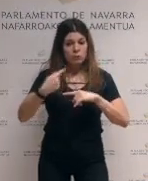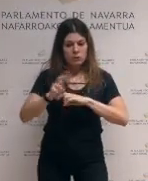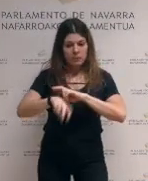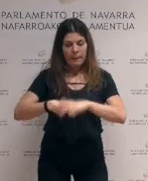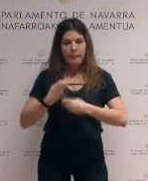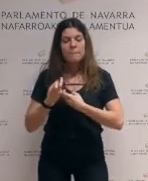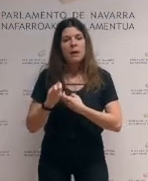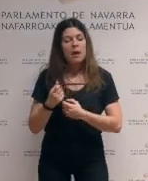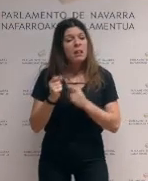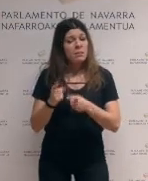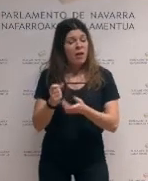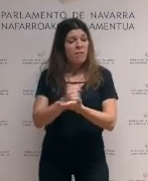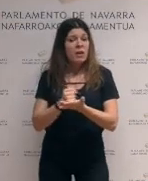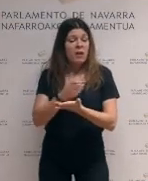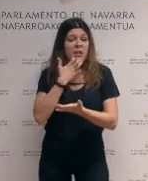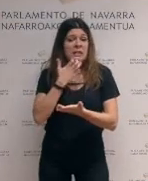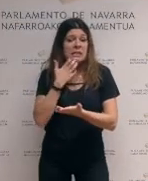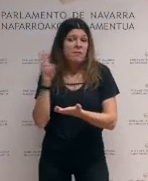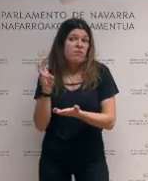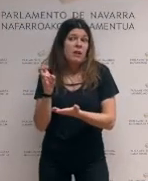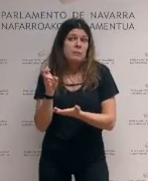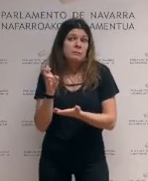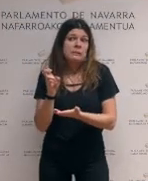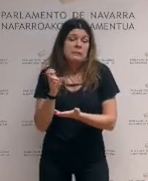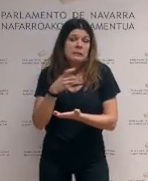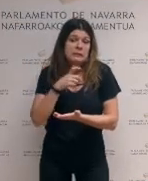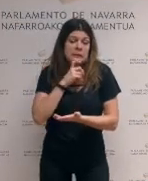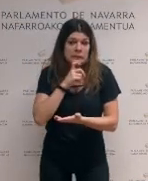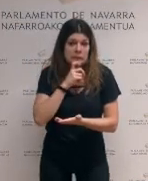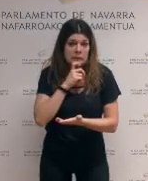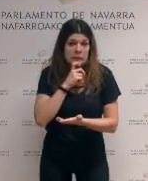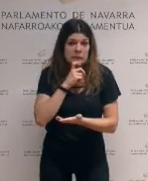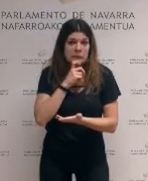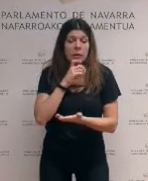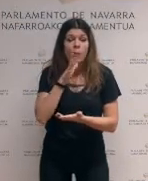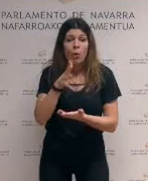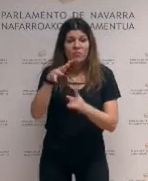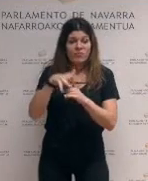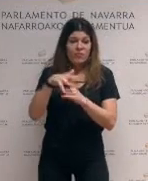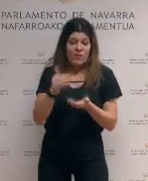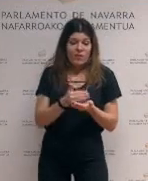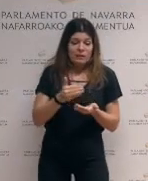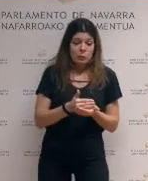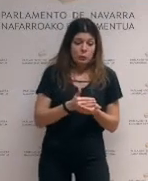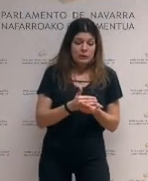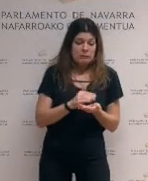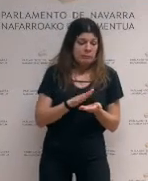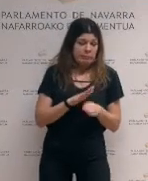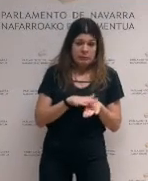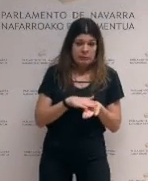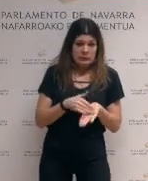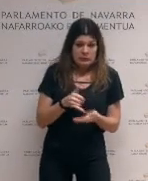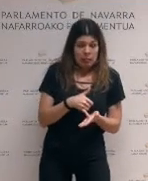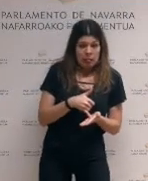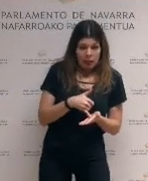que tienen pues una viabilidad comprometida, que están facturando por debajo de una cantidad concreta y a esas farmacias se les ayuda para que puedan